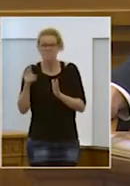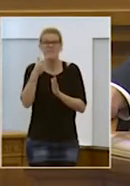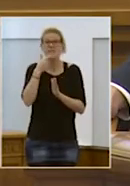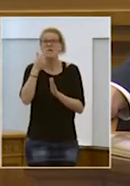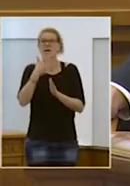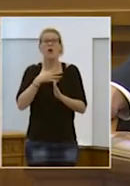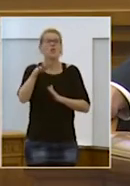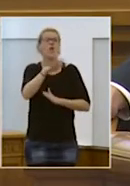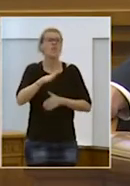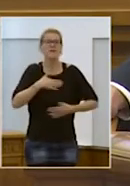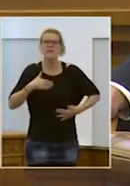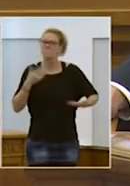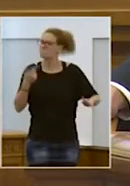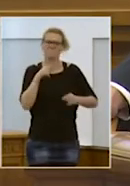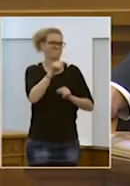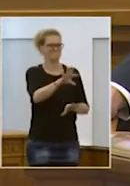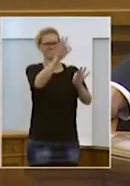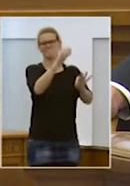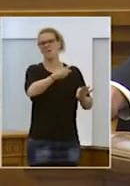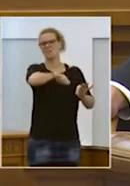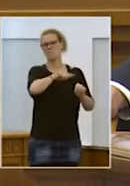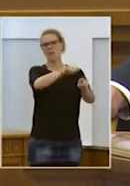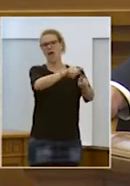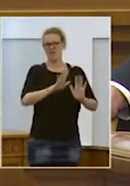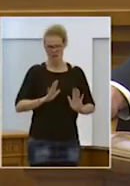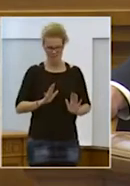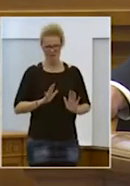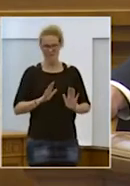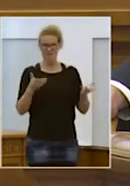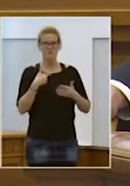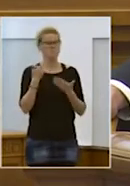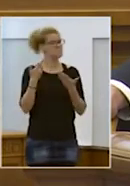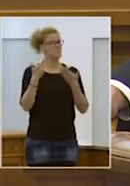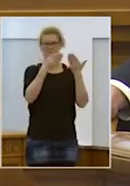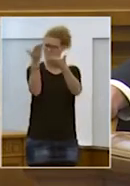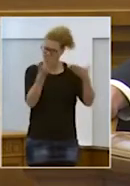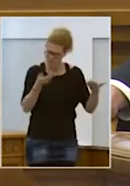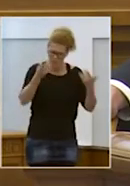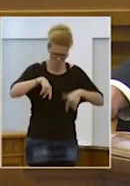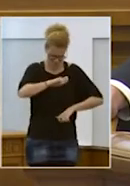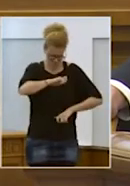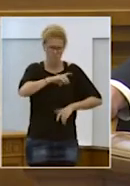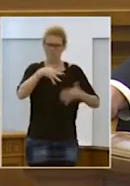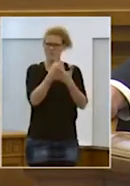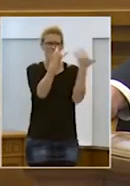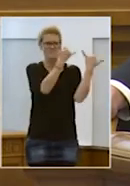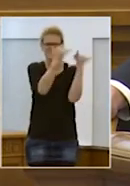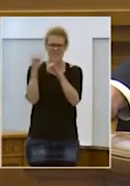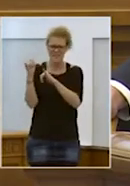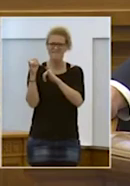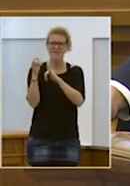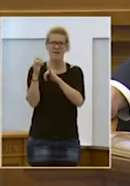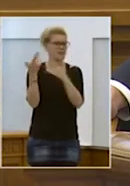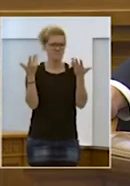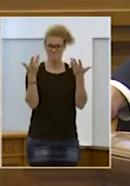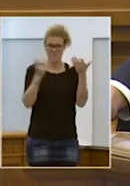unidos. Eso, a su rayado, es lo que está haciendo el Partido Popular de Castilla-La Mancha a nivel regional y municipal, tanto en los ayuntamientos,